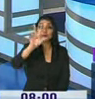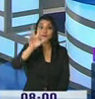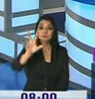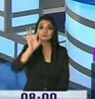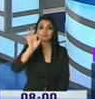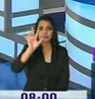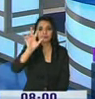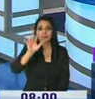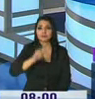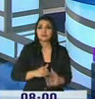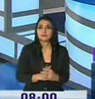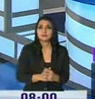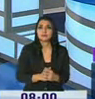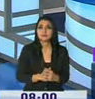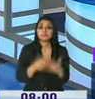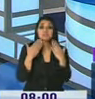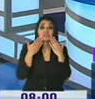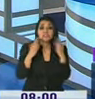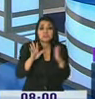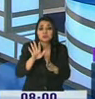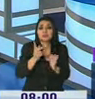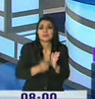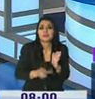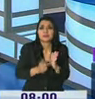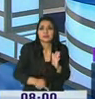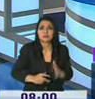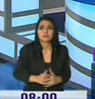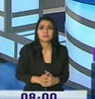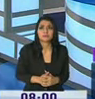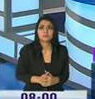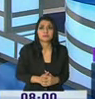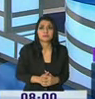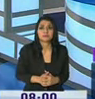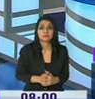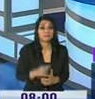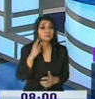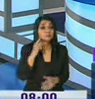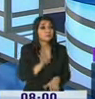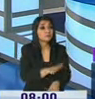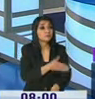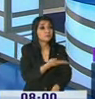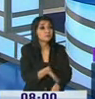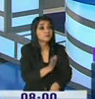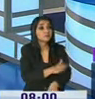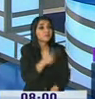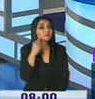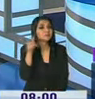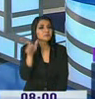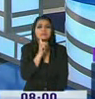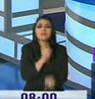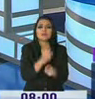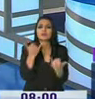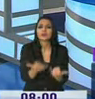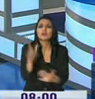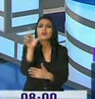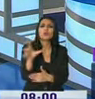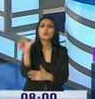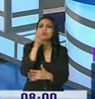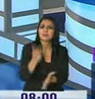0985184393. No sé si les pasa a ustedes, pero a mí me pasa esto. Miren, lunes. Así